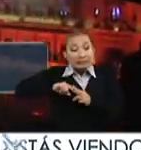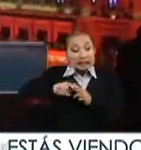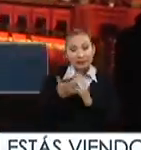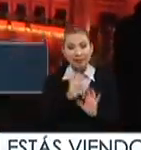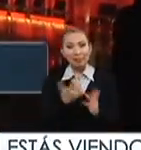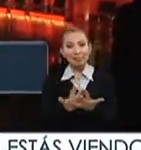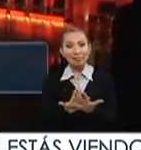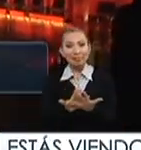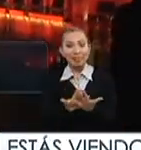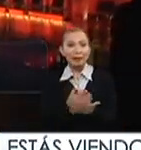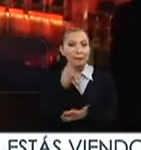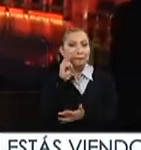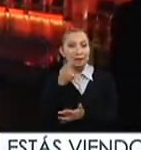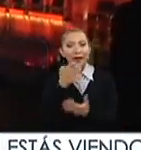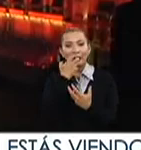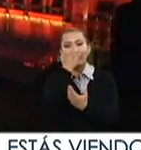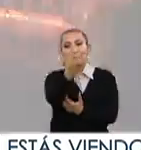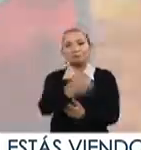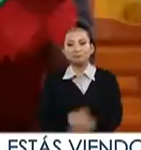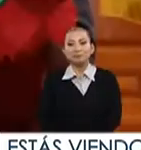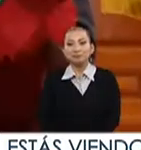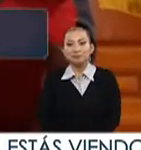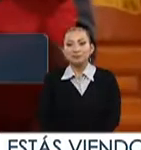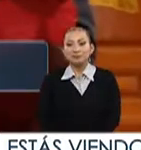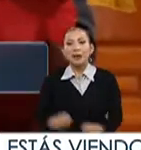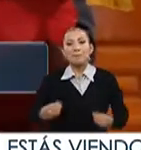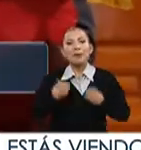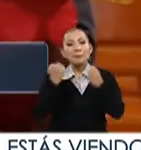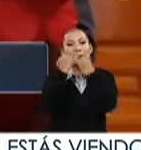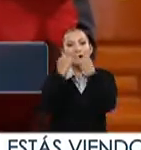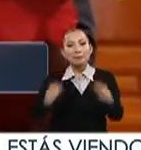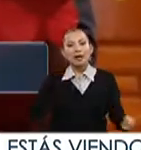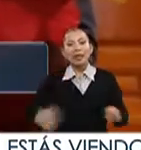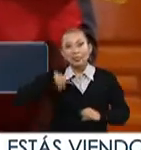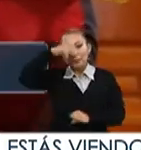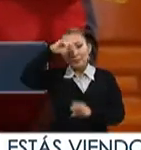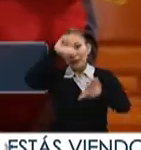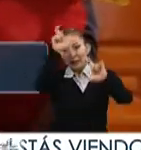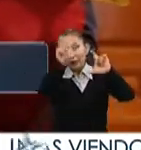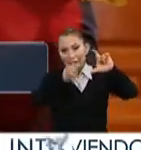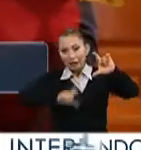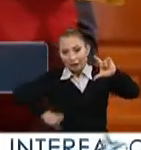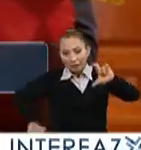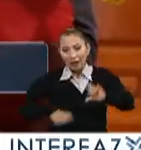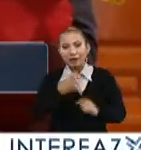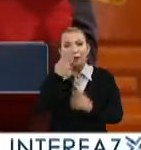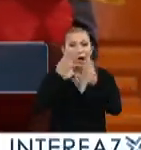más esperado de la velada, el grito. ¡Viva la independencia nacional!